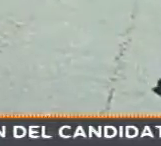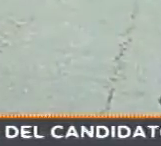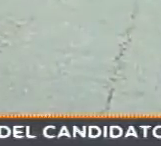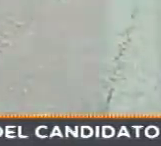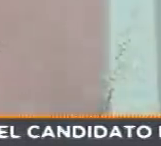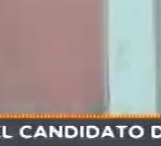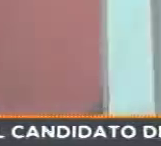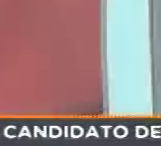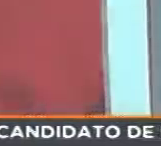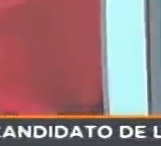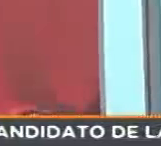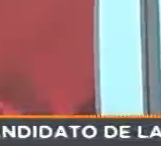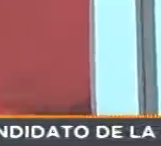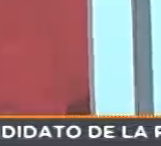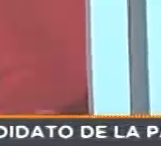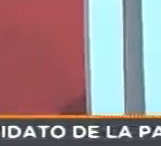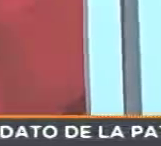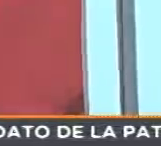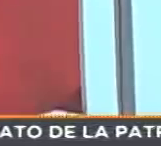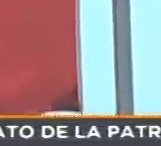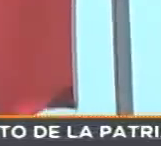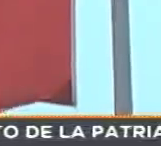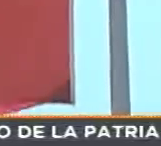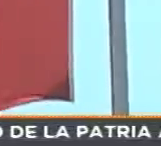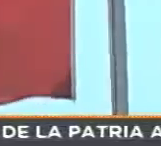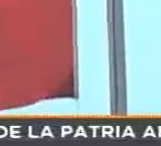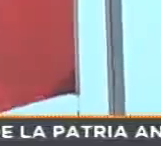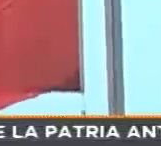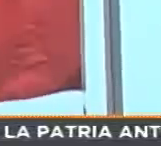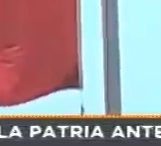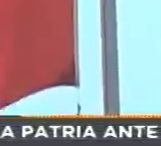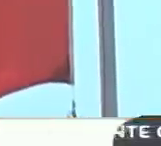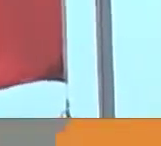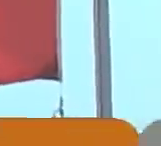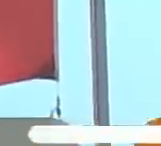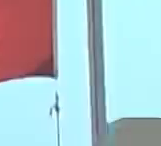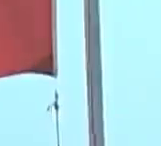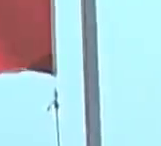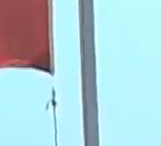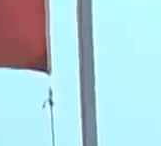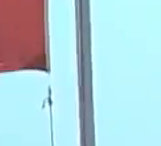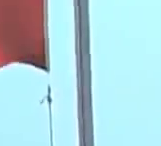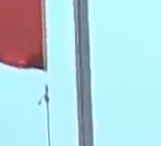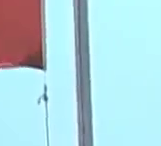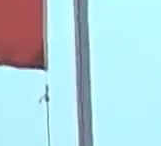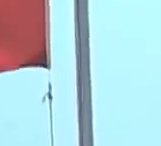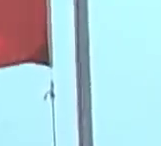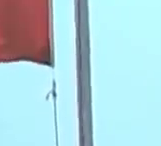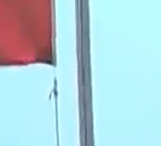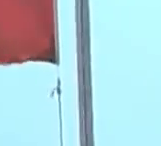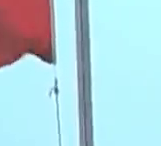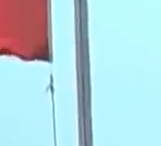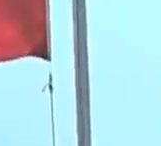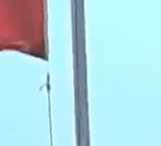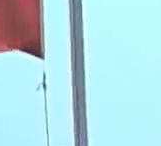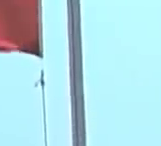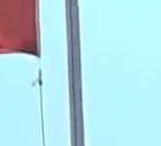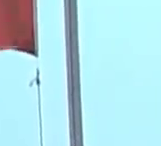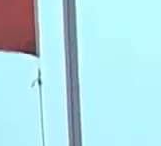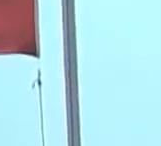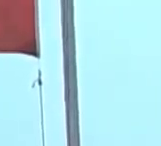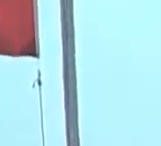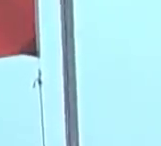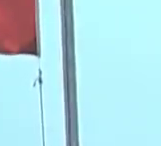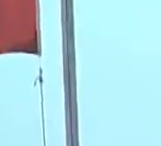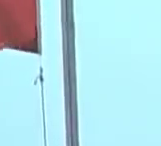la victoria que lo llevará a la inscripción ante el Consejo Nacional Electoral. Es el candidato de